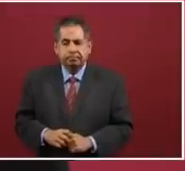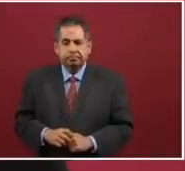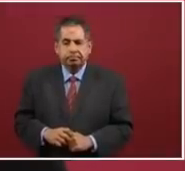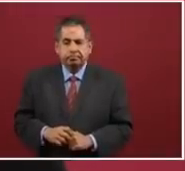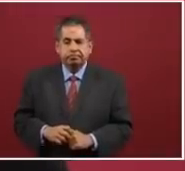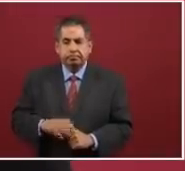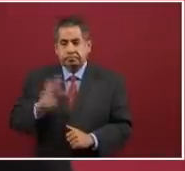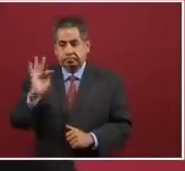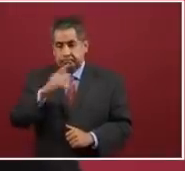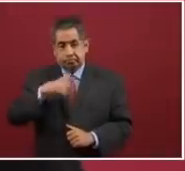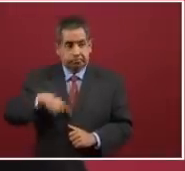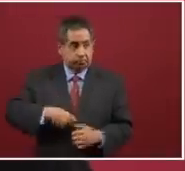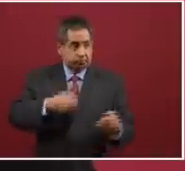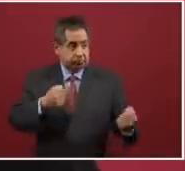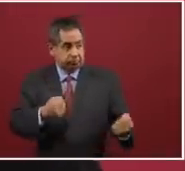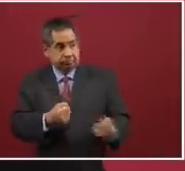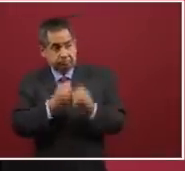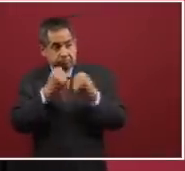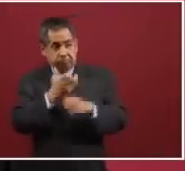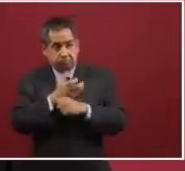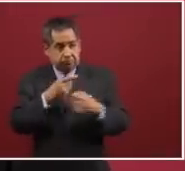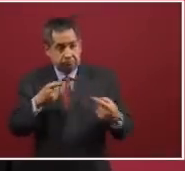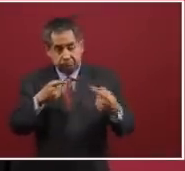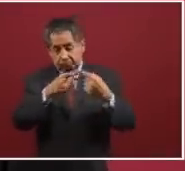nos confrontamos con el gobierno de Estados Unidos,